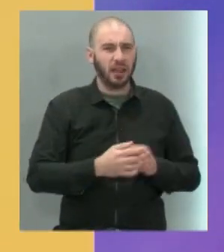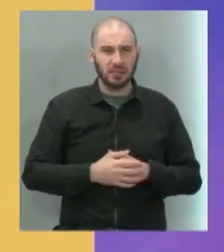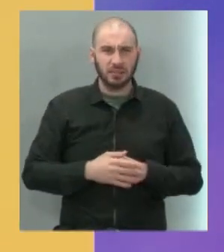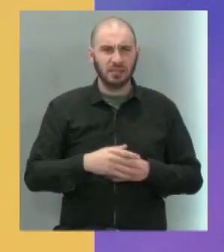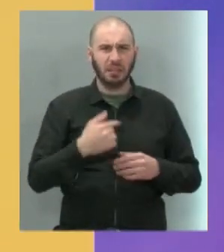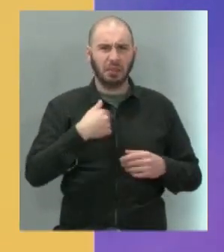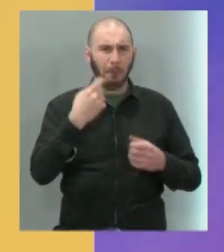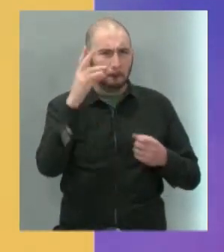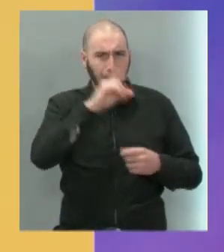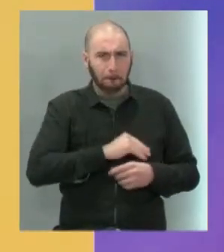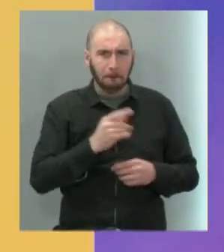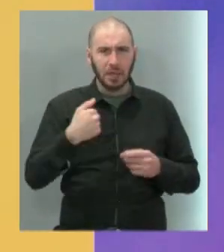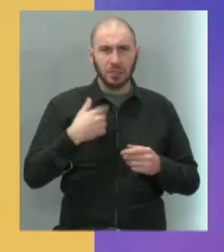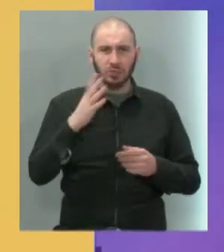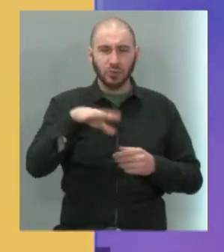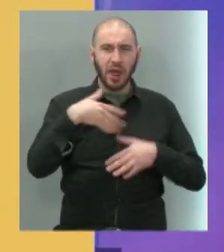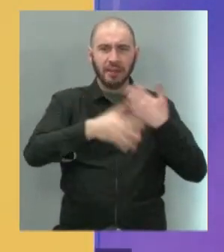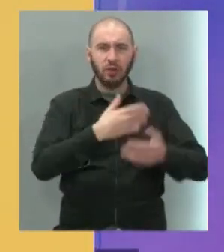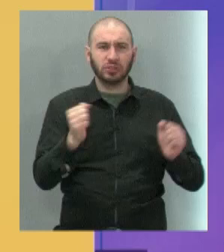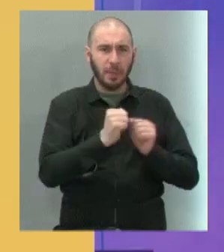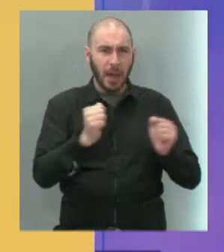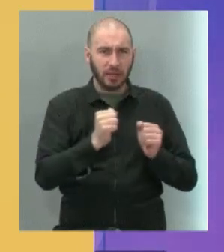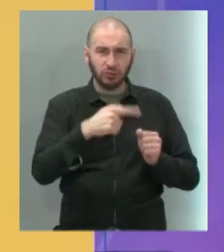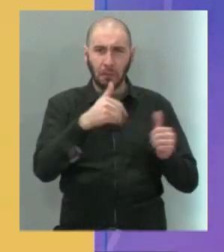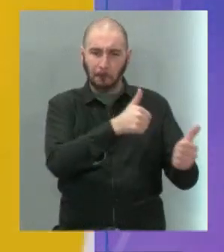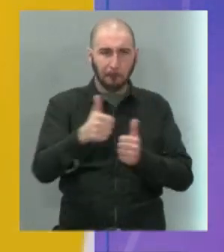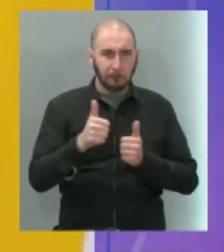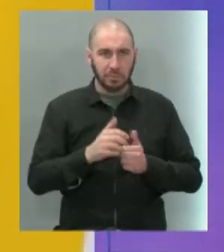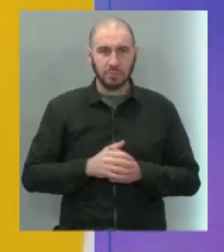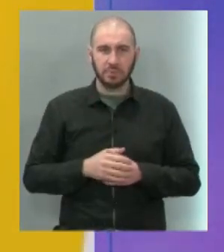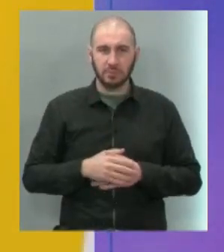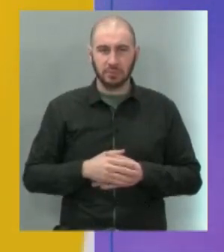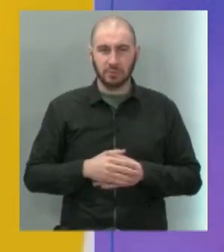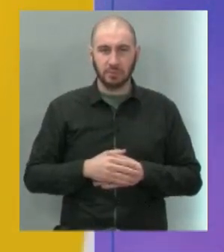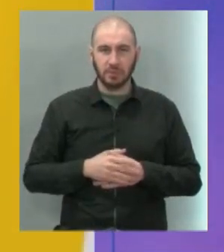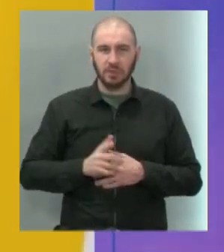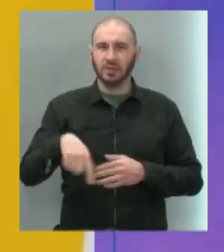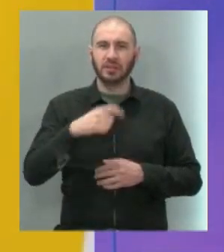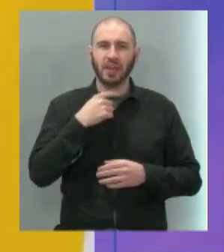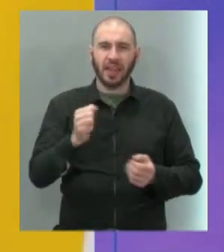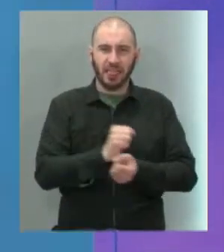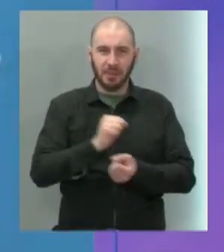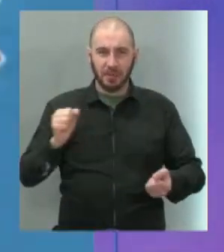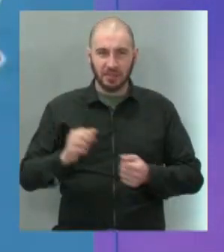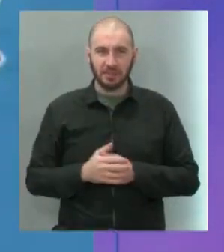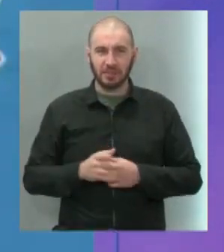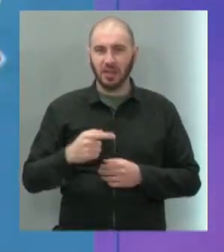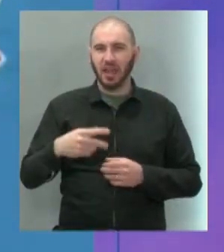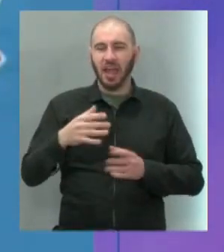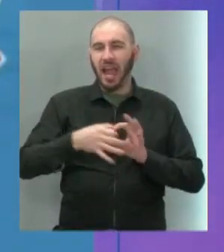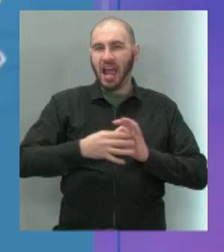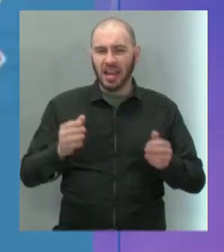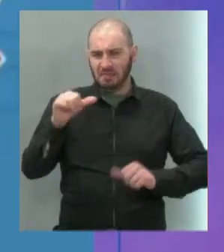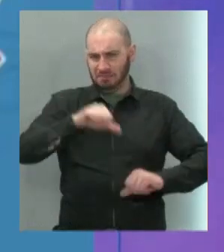¿Qué me perdí? Si hace poco estuve en la Revolución de Mayo y estaba todo bien. Queremos la independencia, ser libres no es